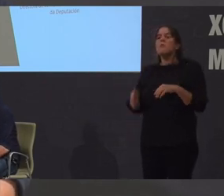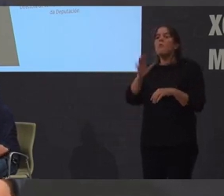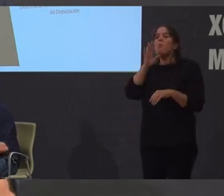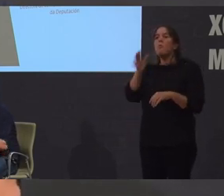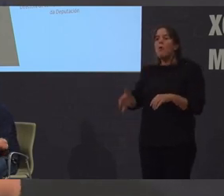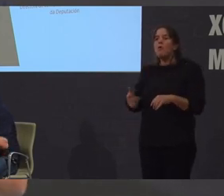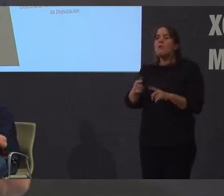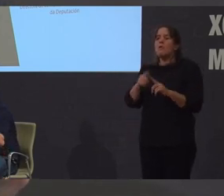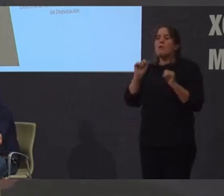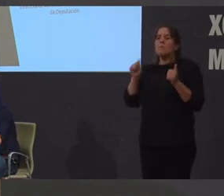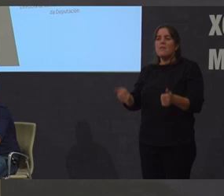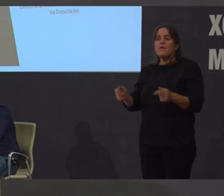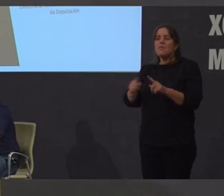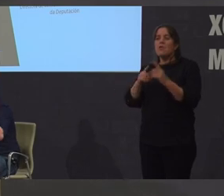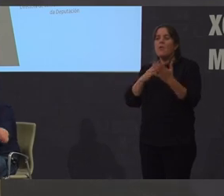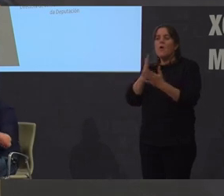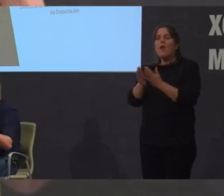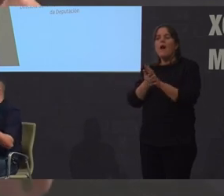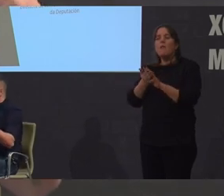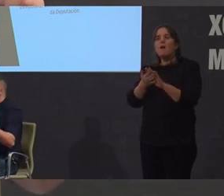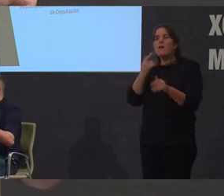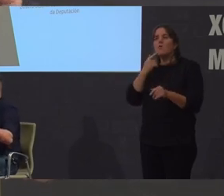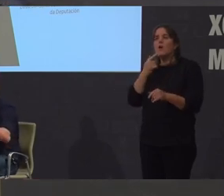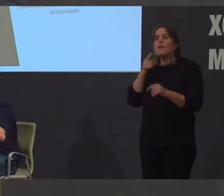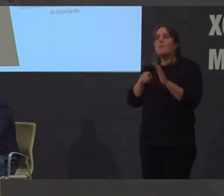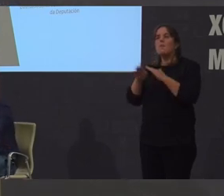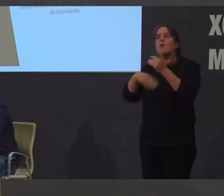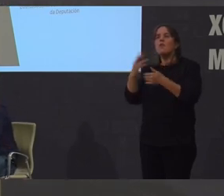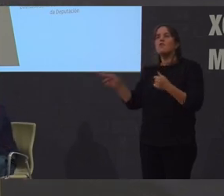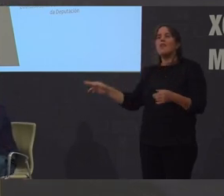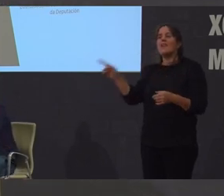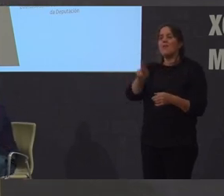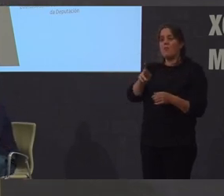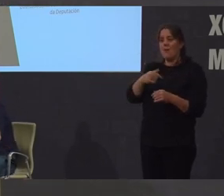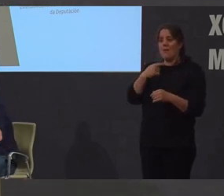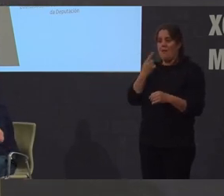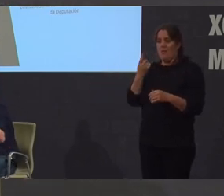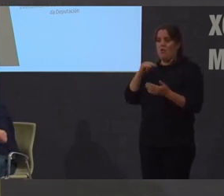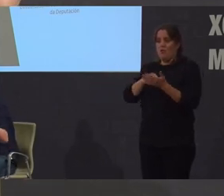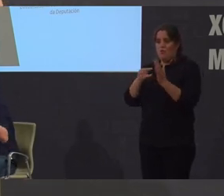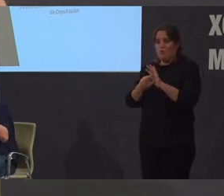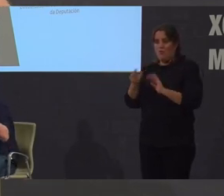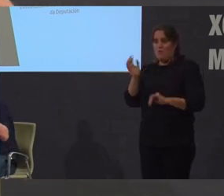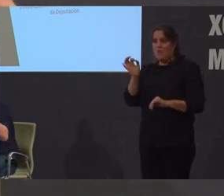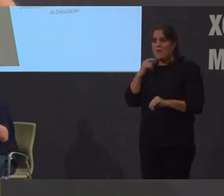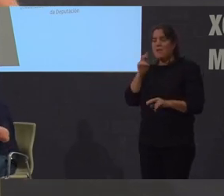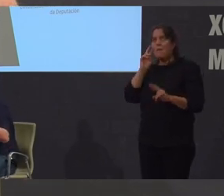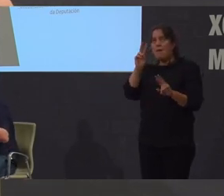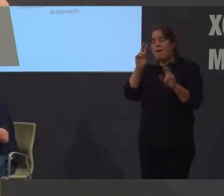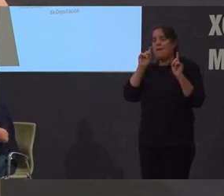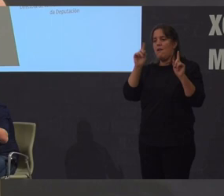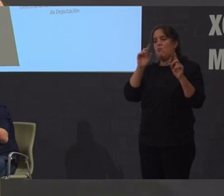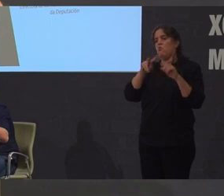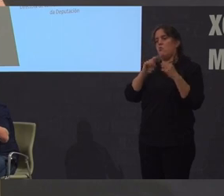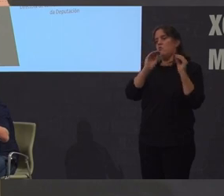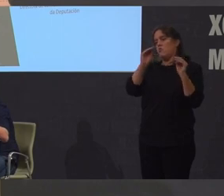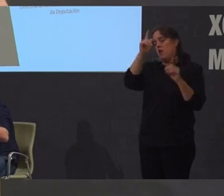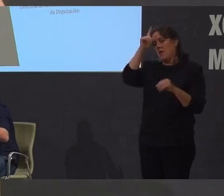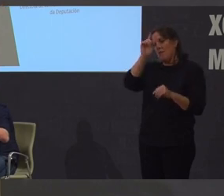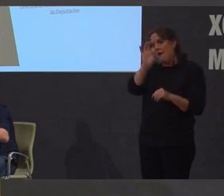intentar establecer cuáles son los procesos de reparación, es importante mirar el caso alemán, porque yo creo que es en el que debemos